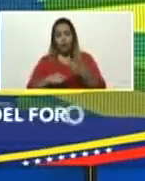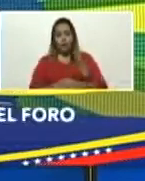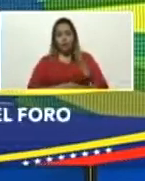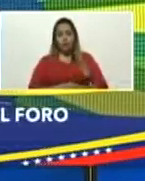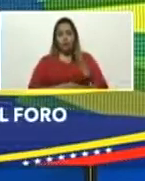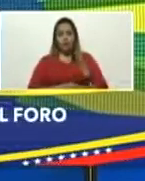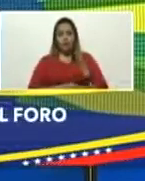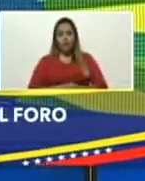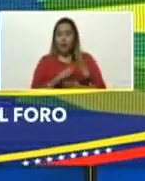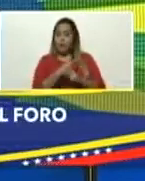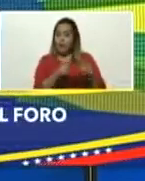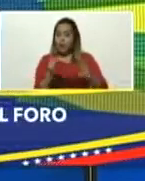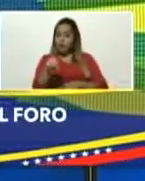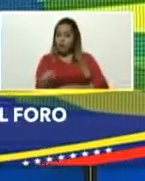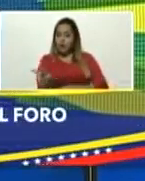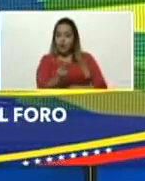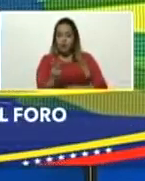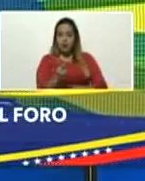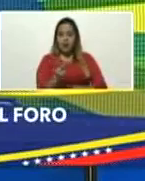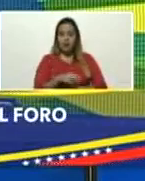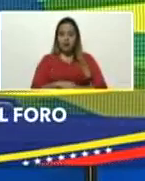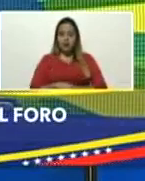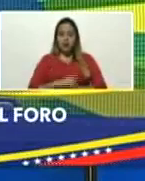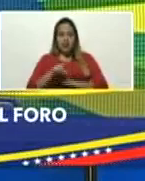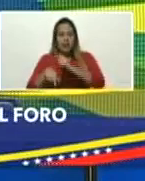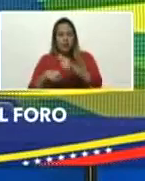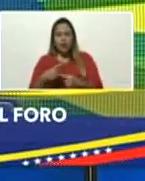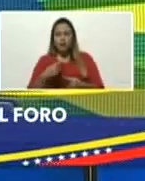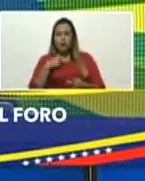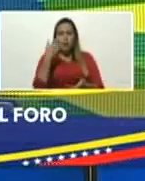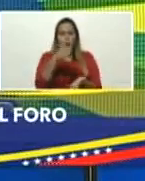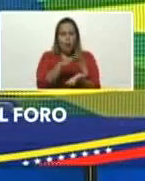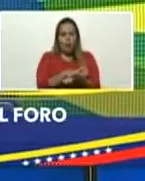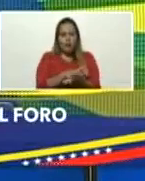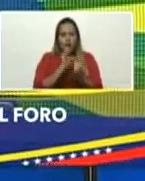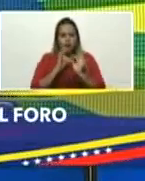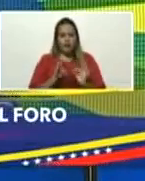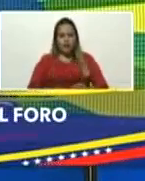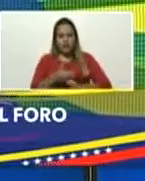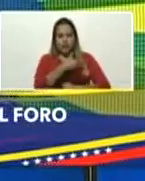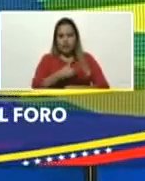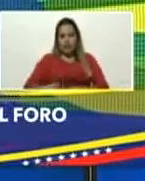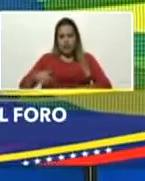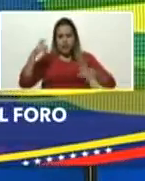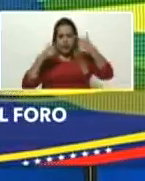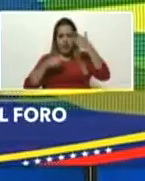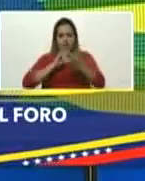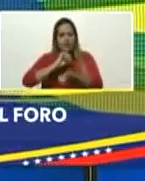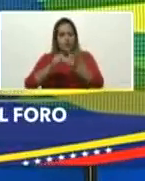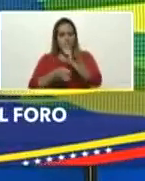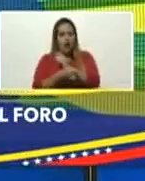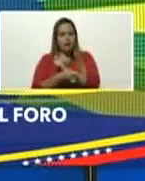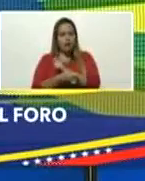En Venezuela, luego de la pérdida física de nuestro comandante Hugo Chávez, de su cambio de